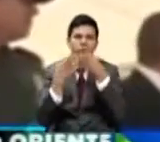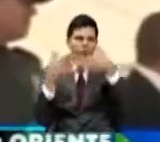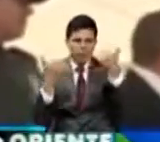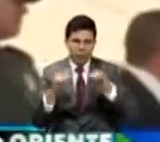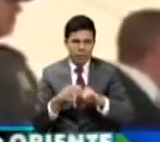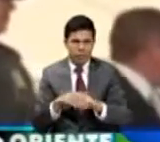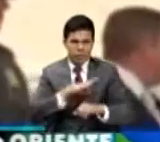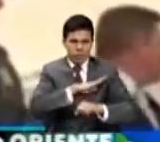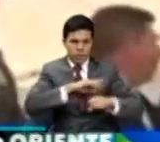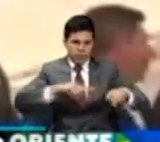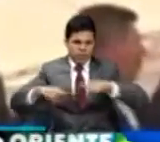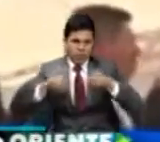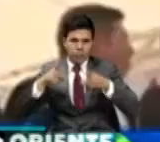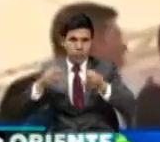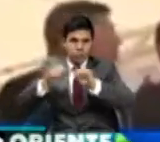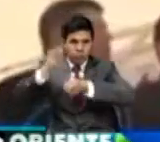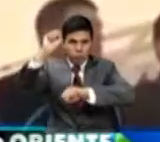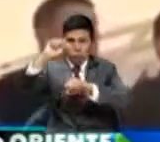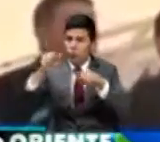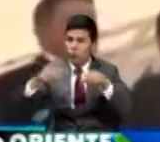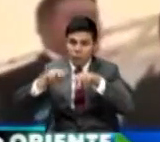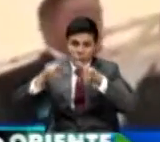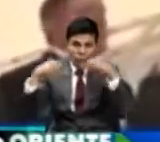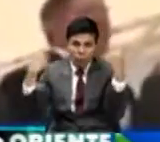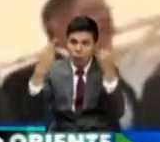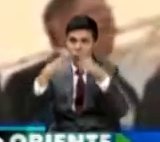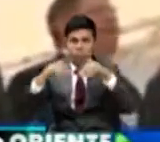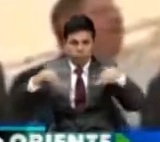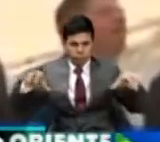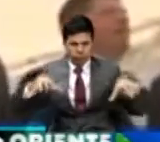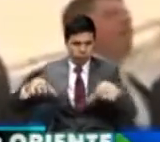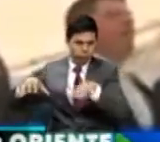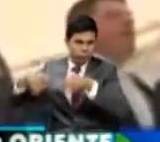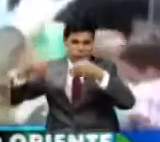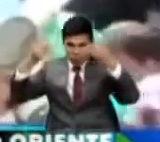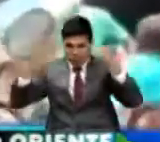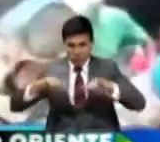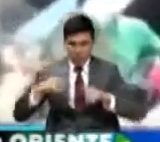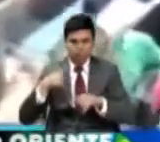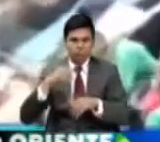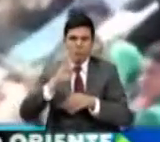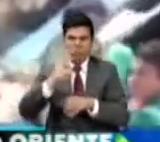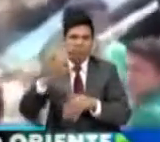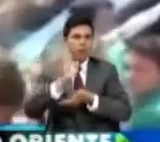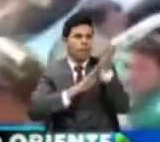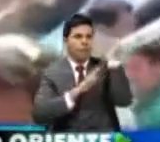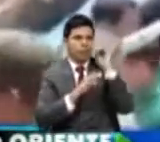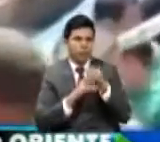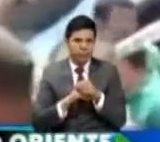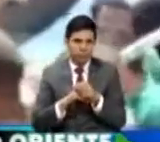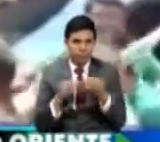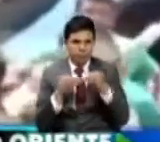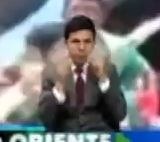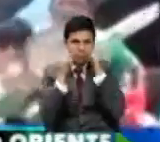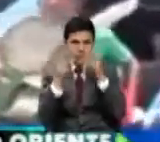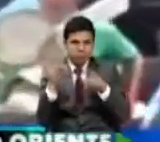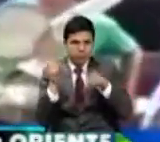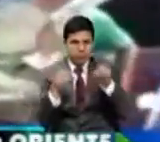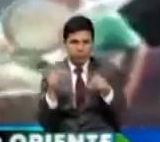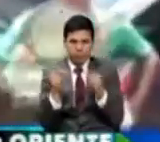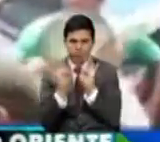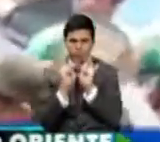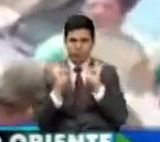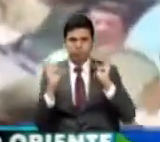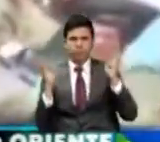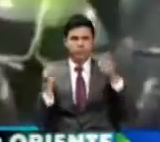El alcalde de Los Socorranos, una vez finalizada la jornada protocolaria, se marchó del lugar. Por su parte, los manifestantes rodearon el Parque de